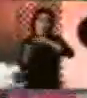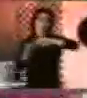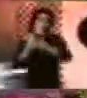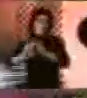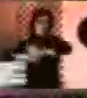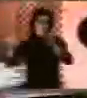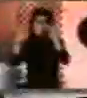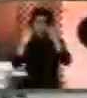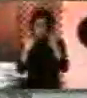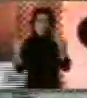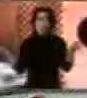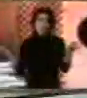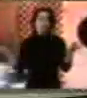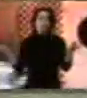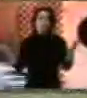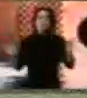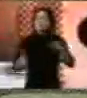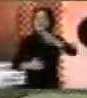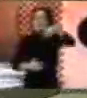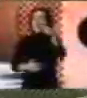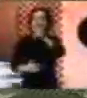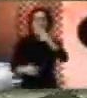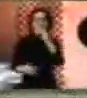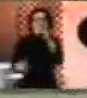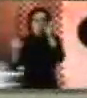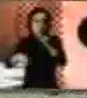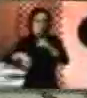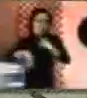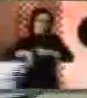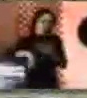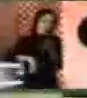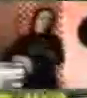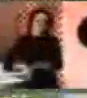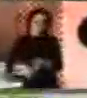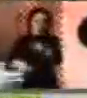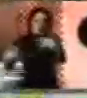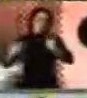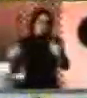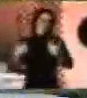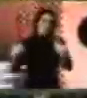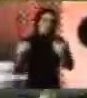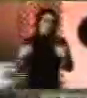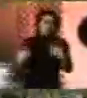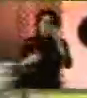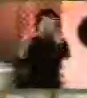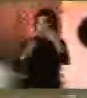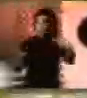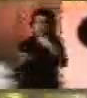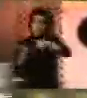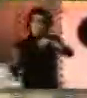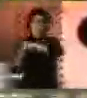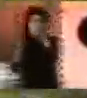pagar. Cuando le llega la hora, te sentiste sufriendo, piensa que todo está pago. En esos